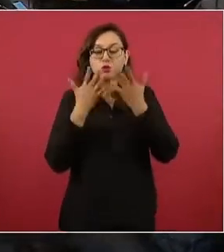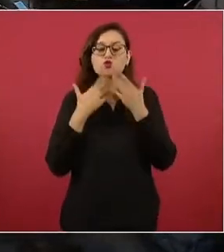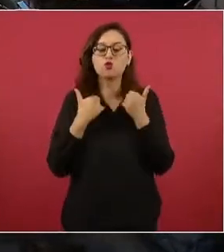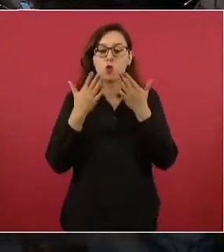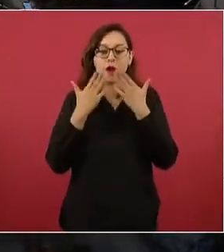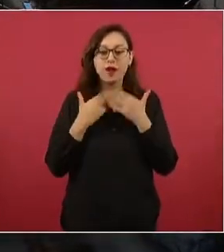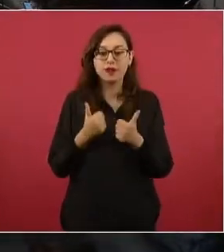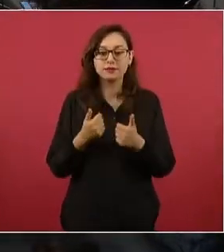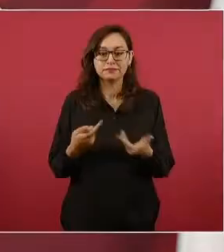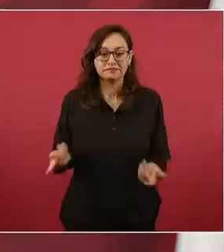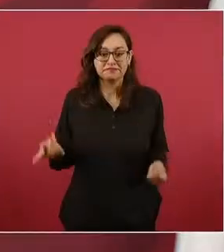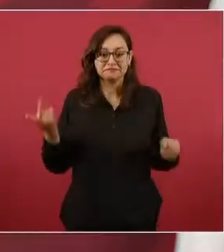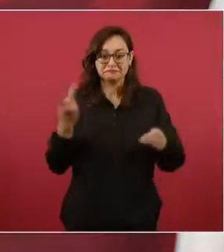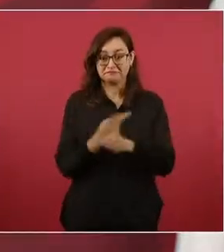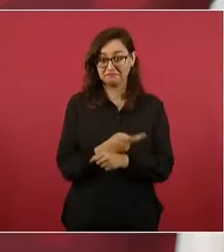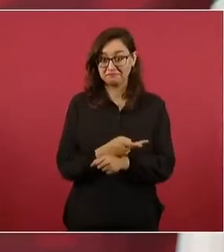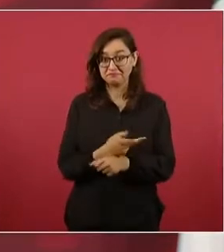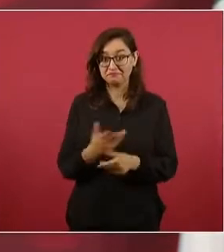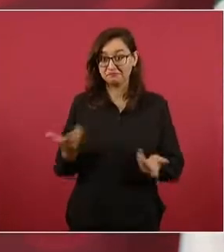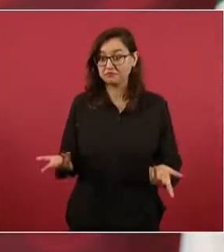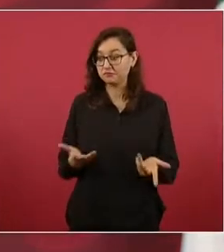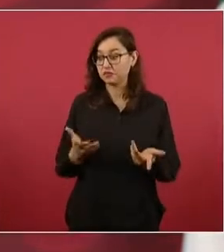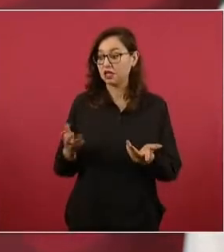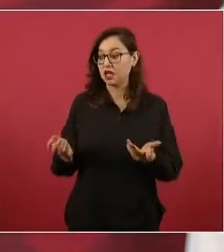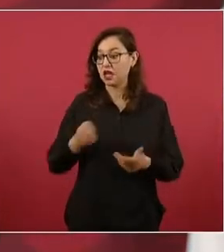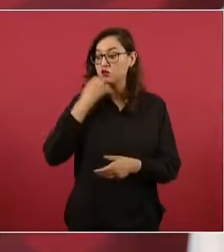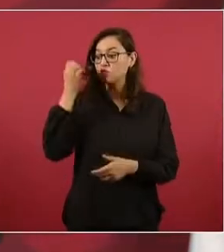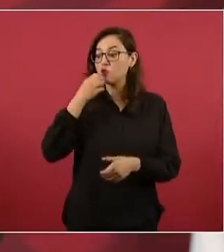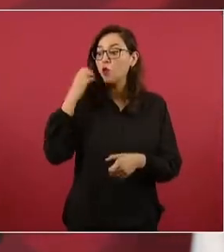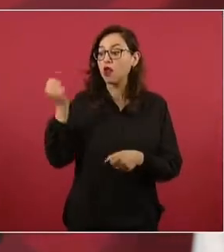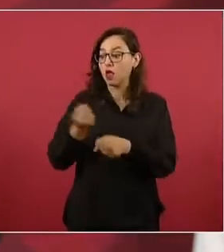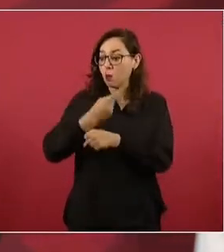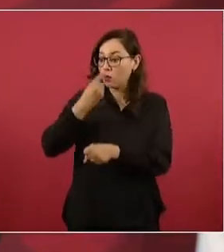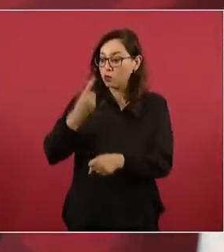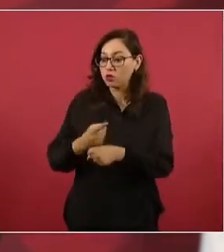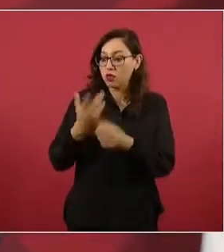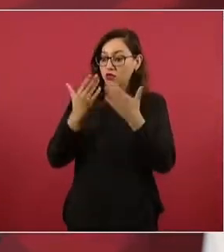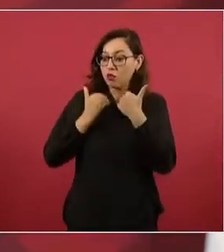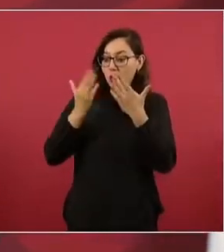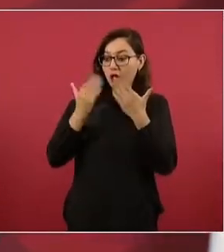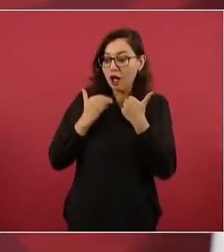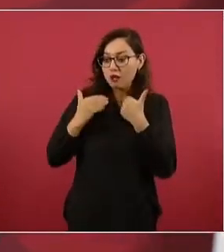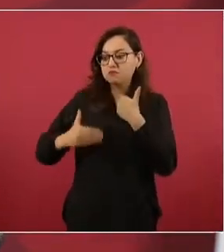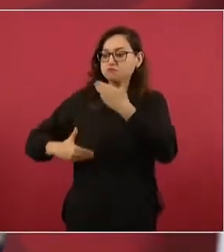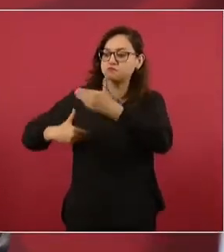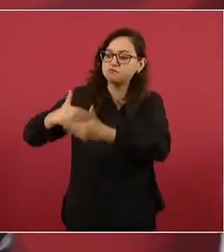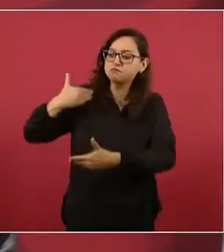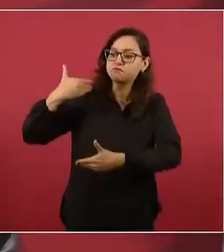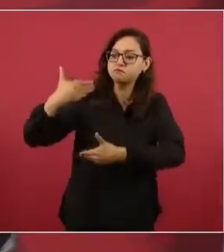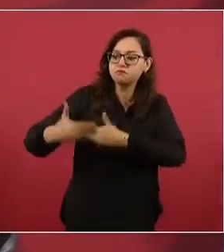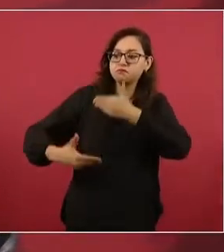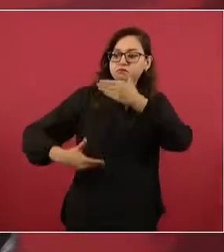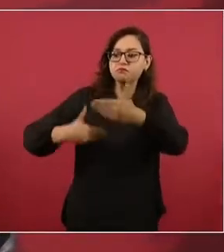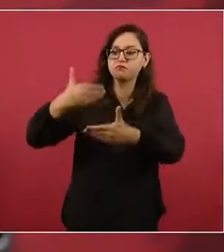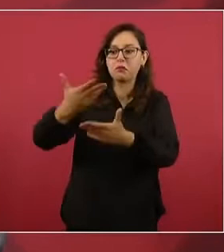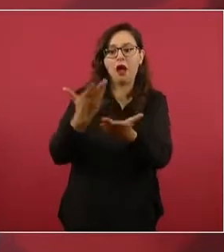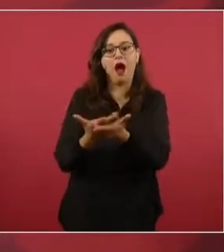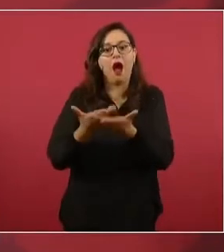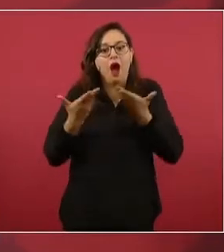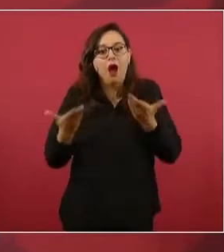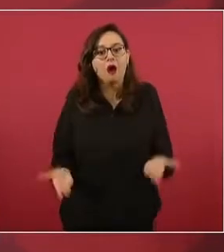sucedió? Pues que no hay médicos, esa es otra herencia, no